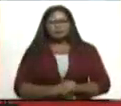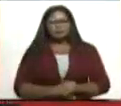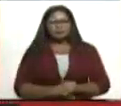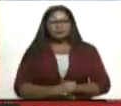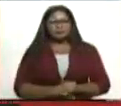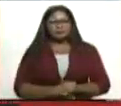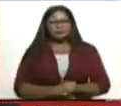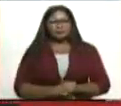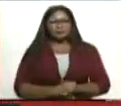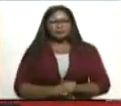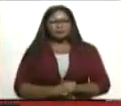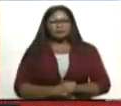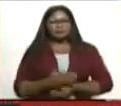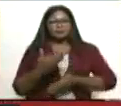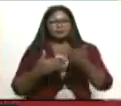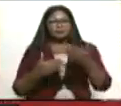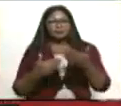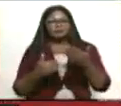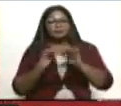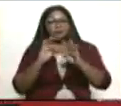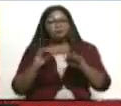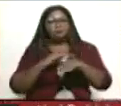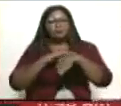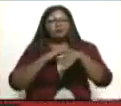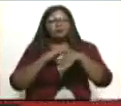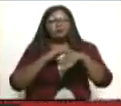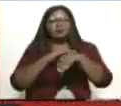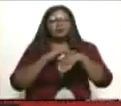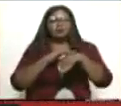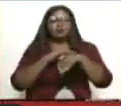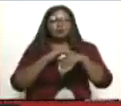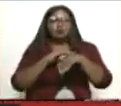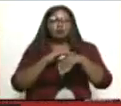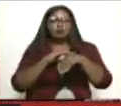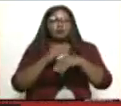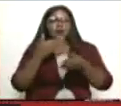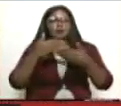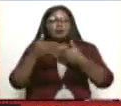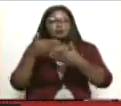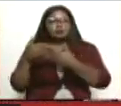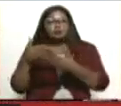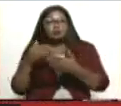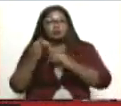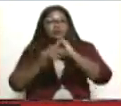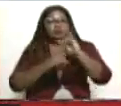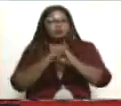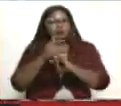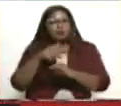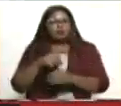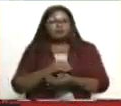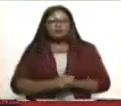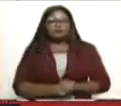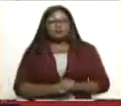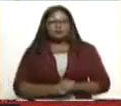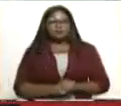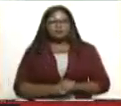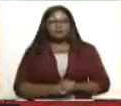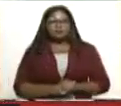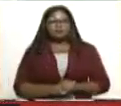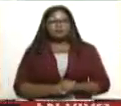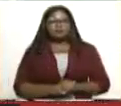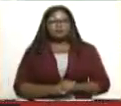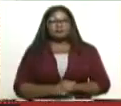cuyo título es Ministro del Poder Popular para las Relaciones Exteriores. Muy bonito es, más que canciller,